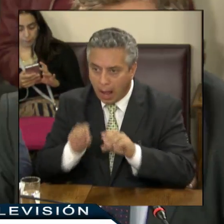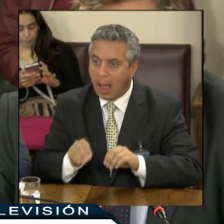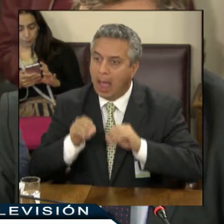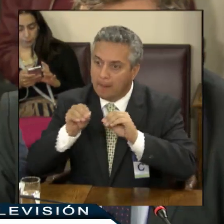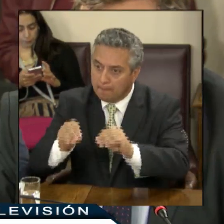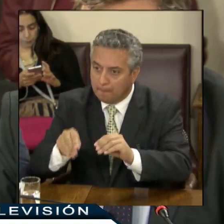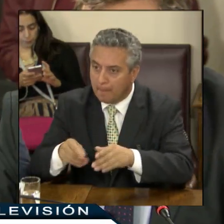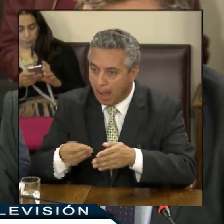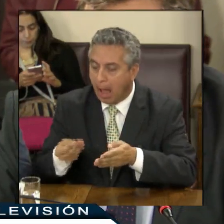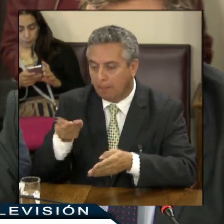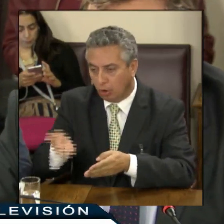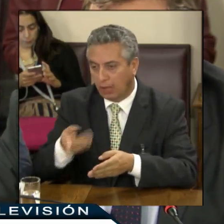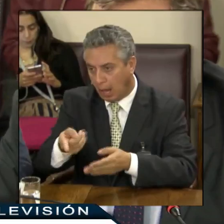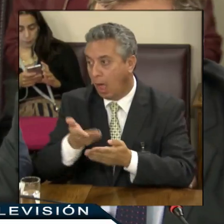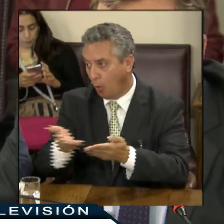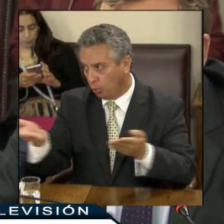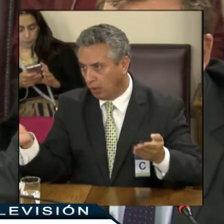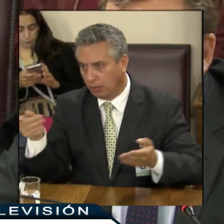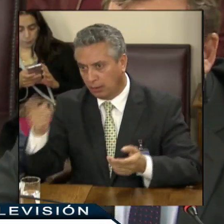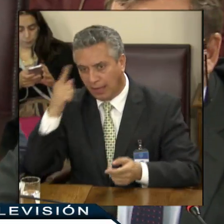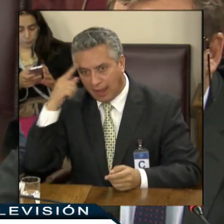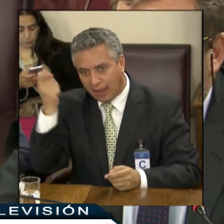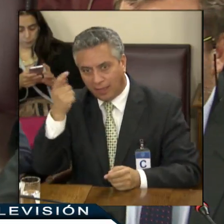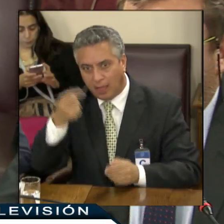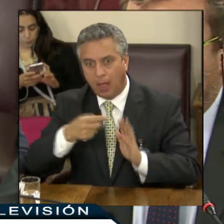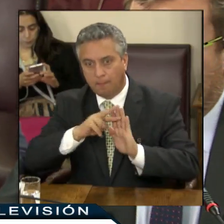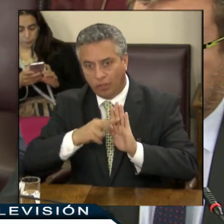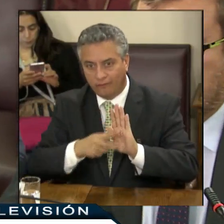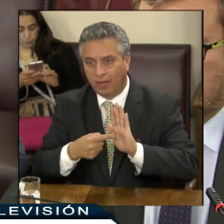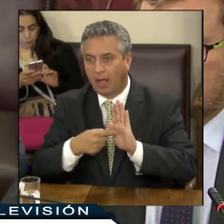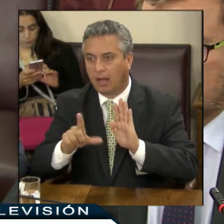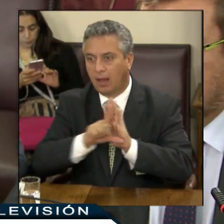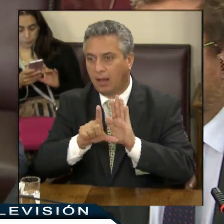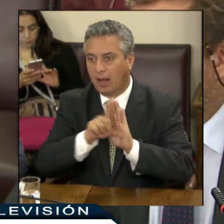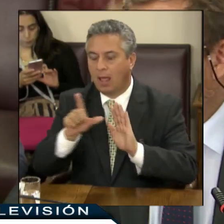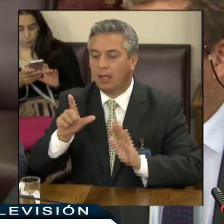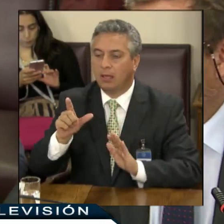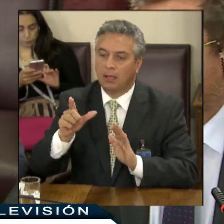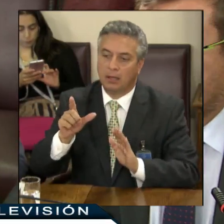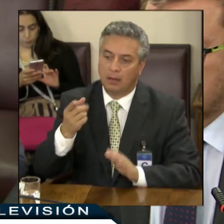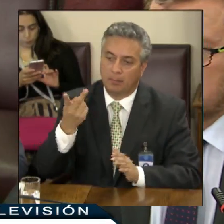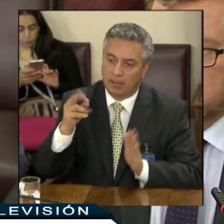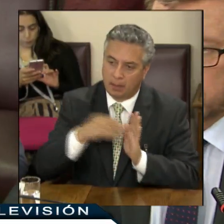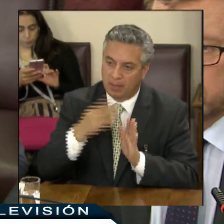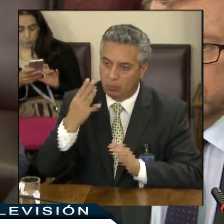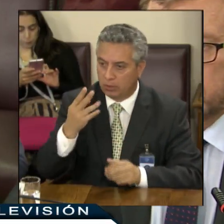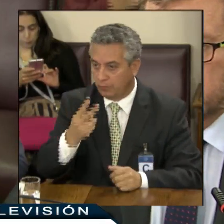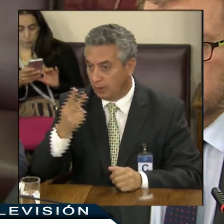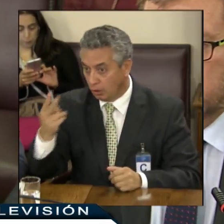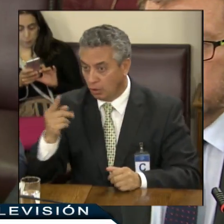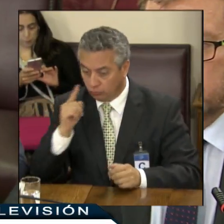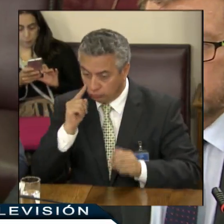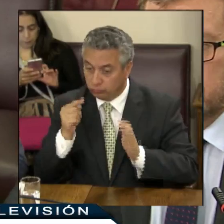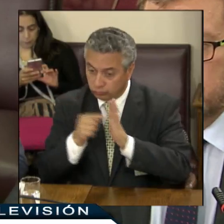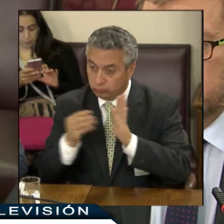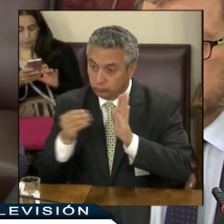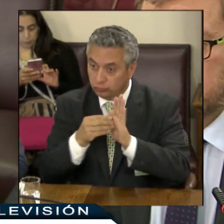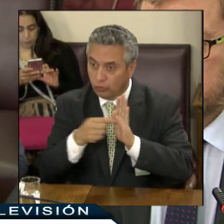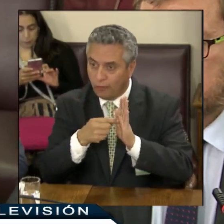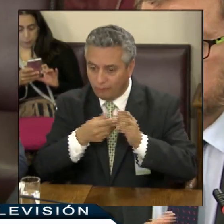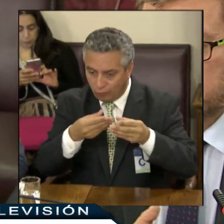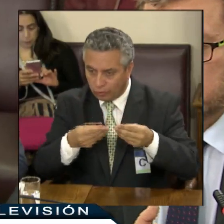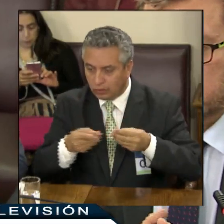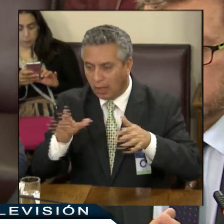a ustedes en esta idea de modificar la ley 20422 contenida actualmente en los boletines